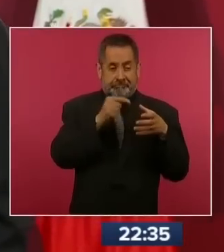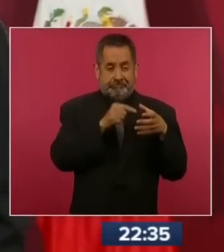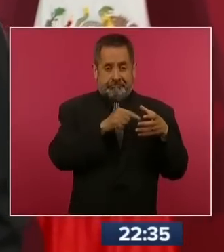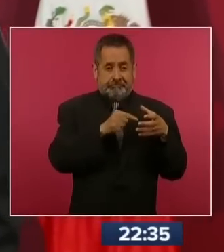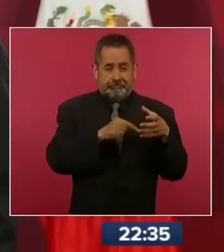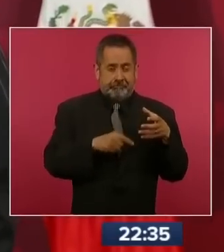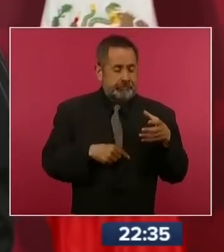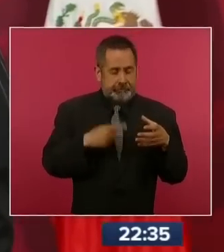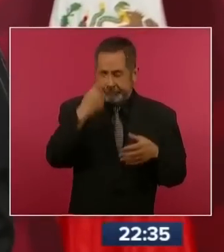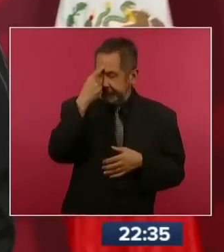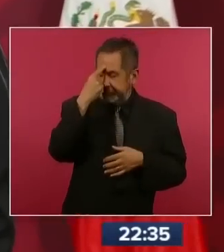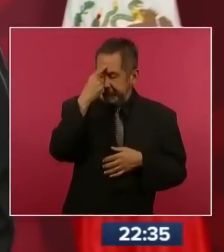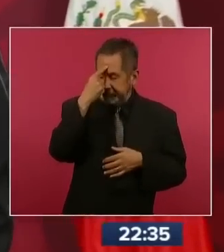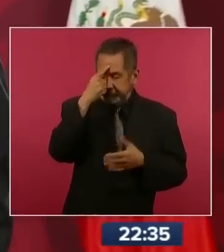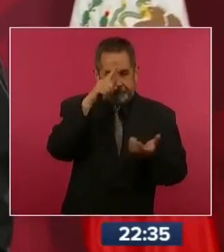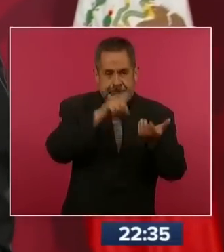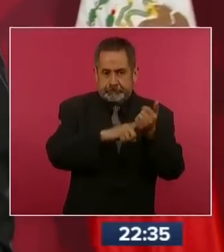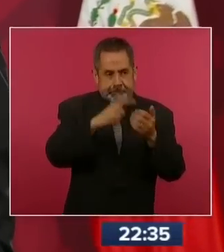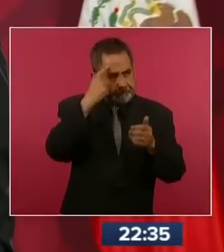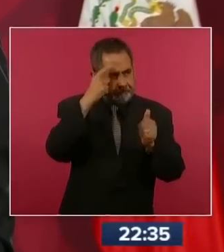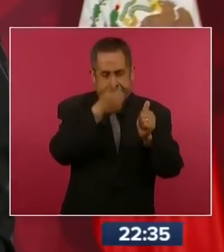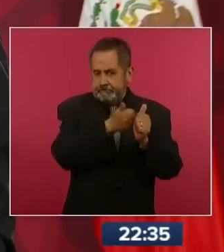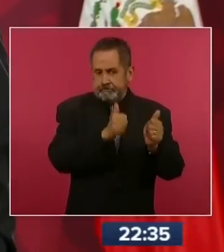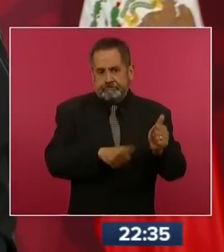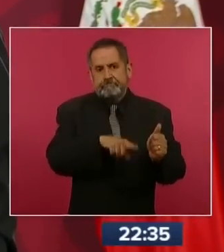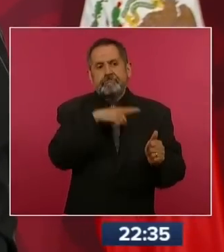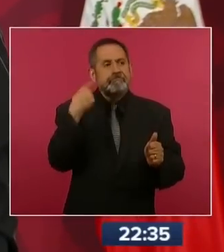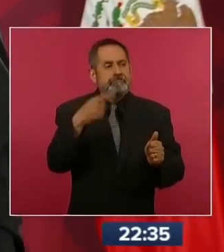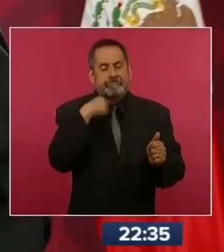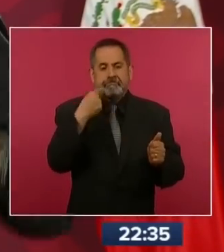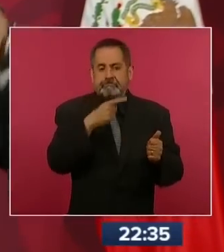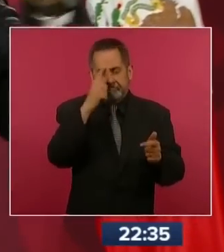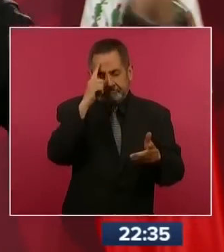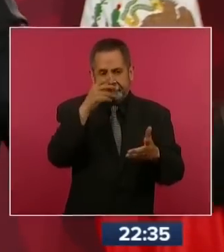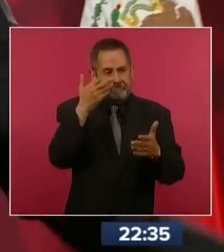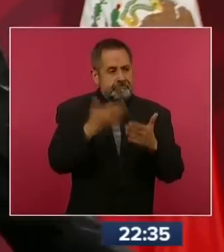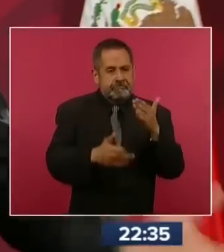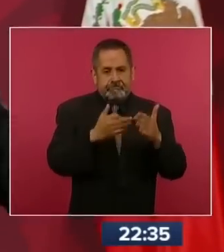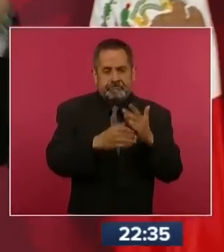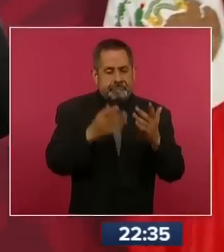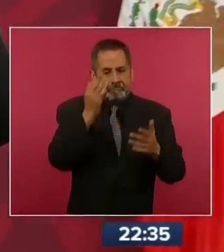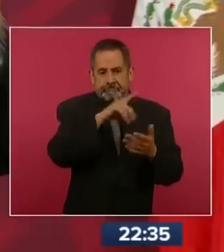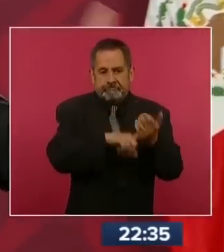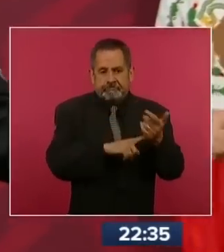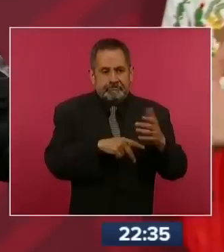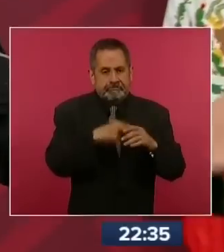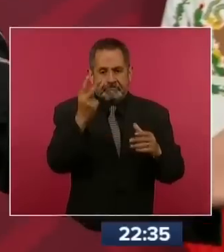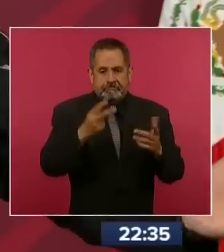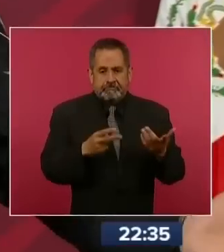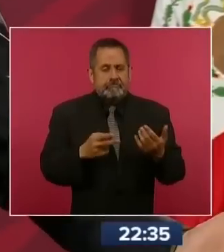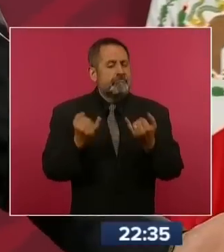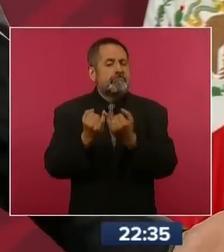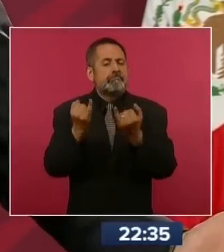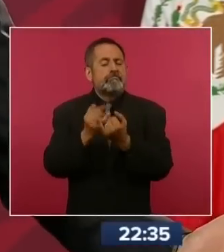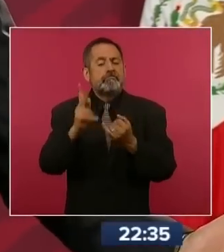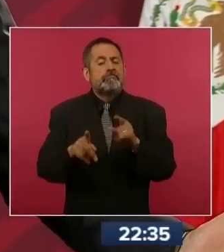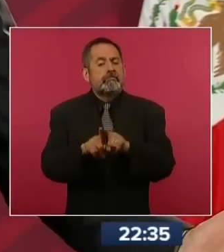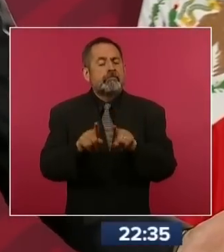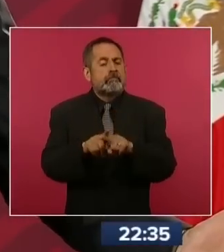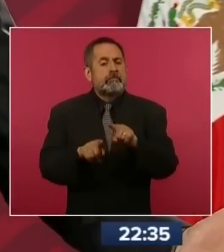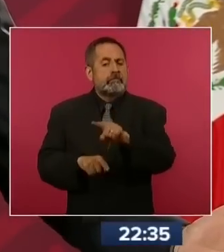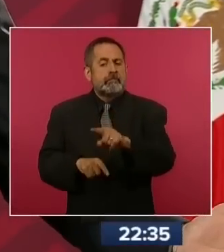que tiene un pensamiento retrógrada. Es como el caso, con todo respeto,